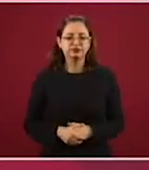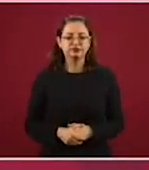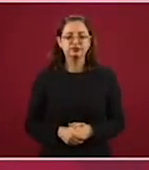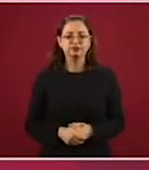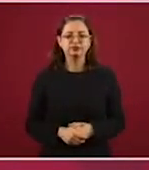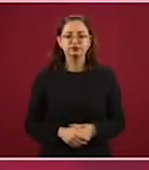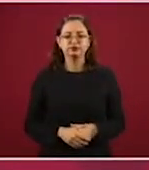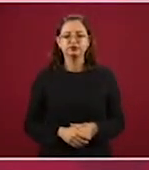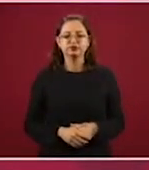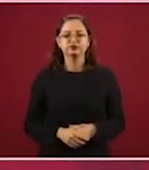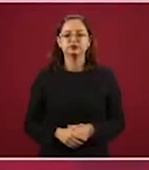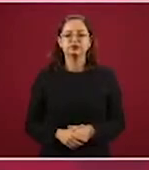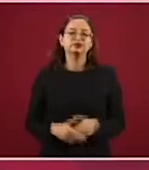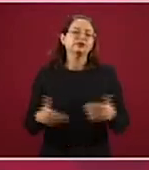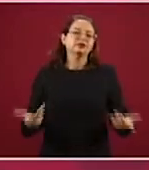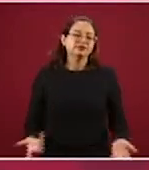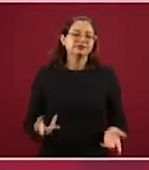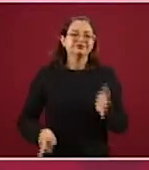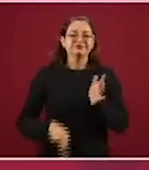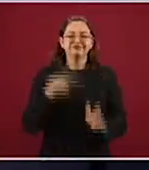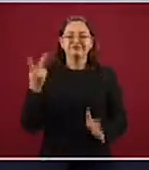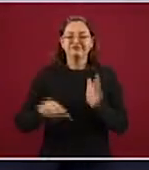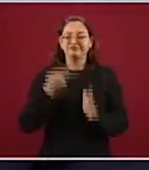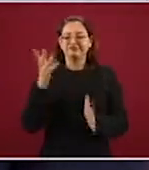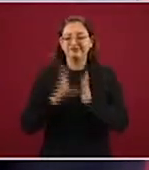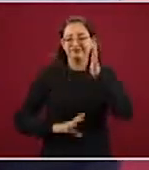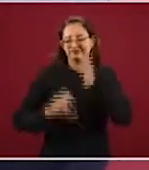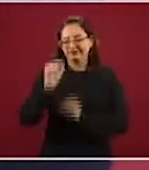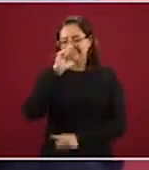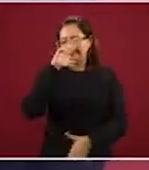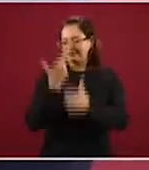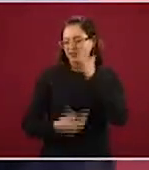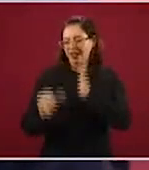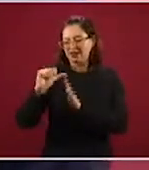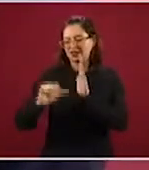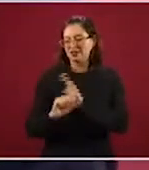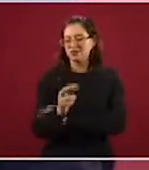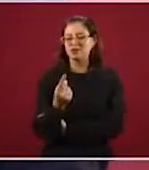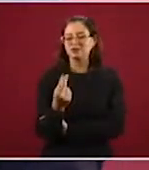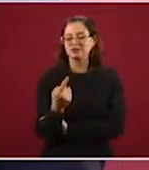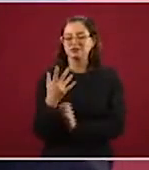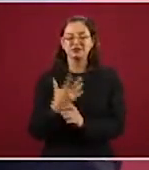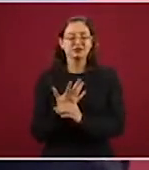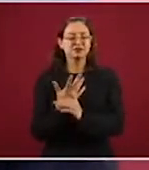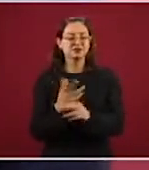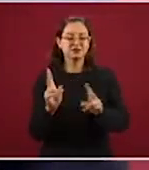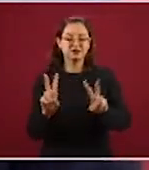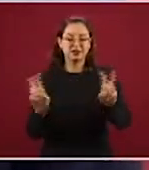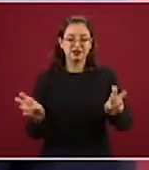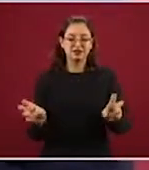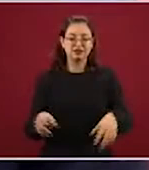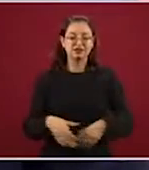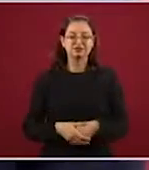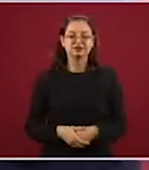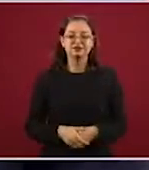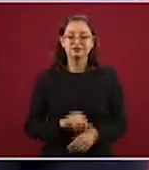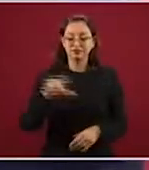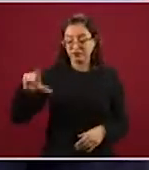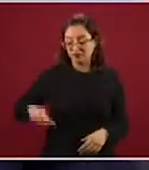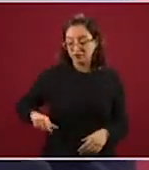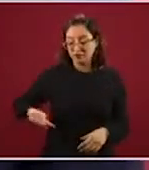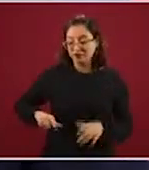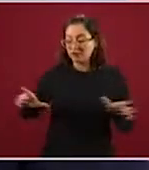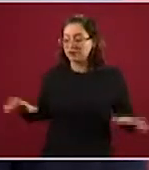incluso se violaba la constitución el artículo 25 de la constitución establece que el estado debe